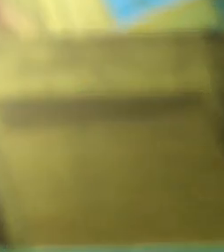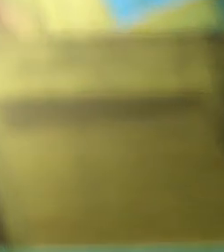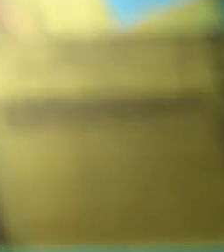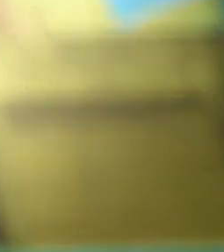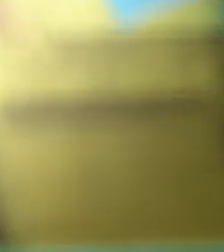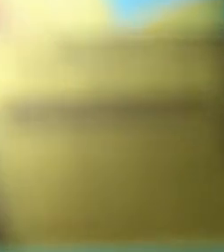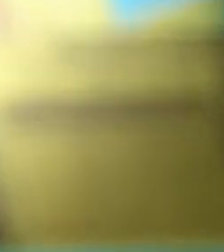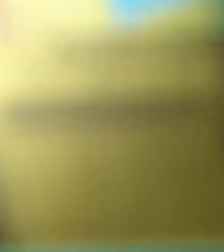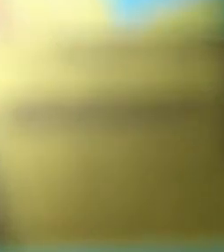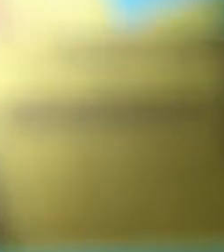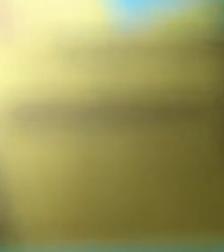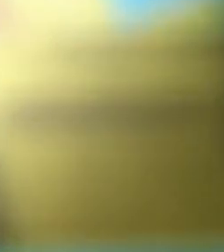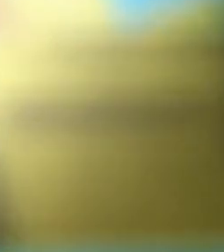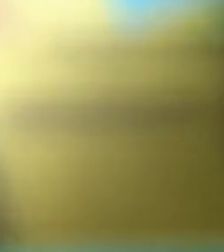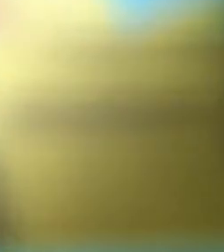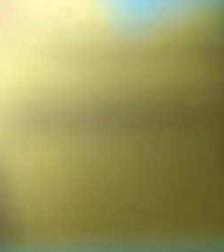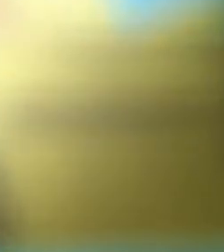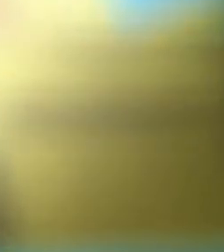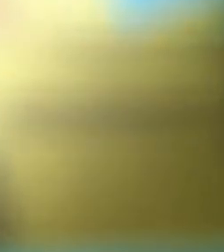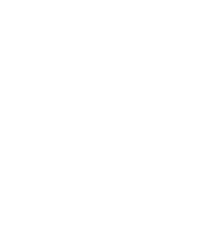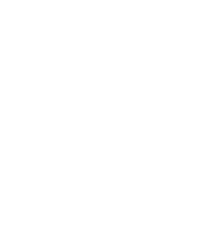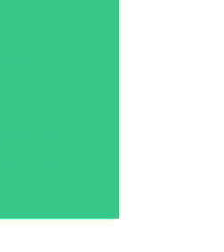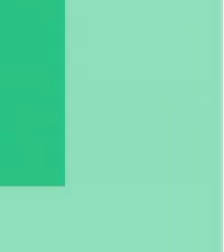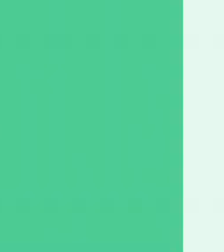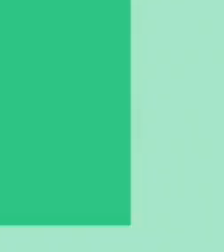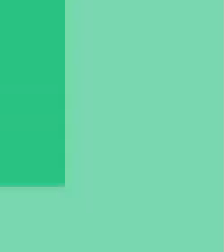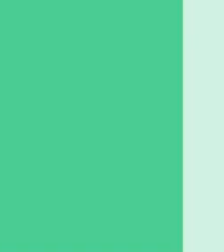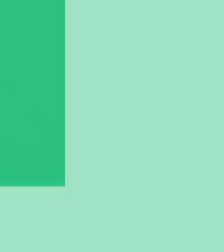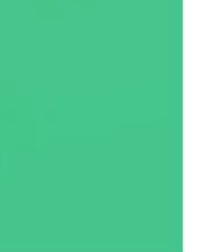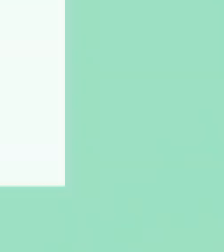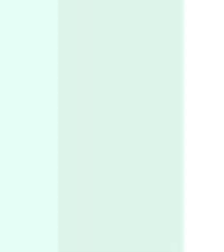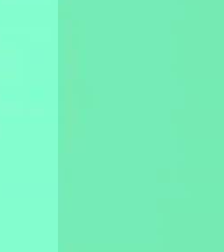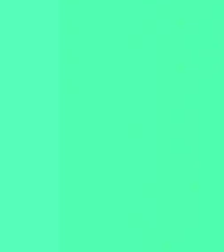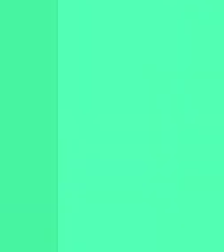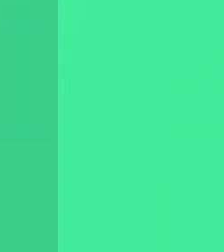imagen de sus ratos más felices hasta ahora